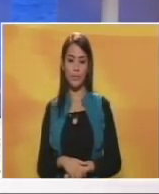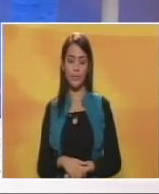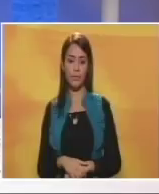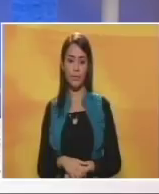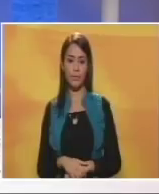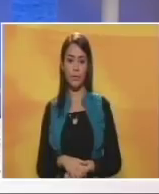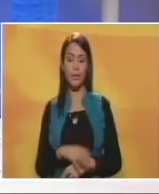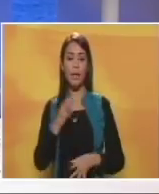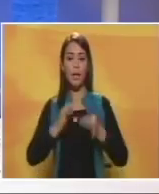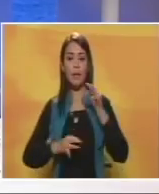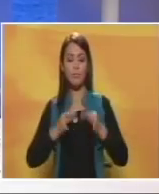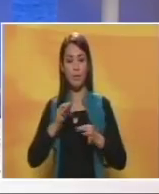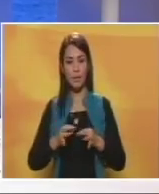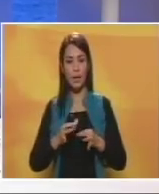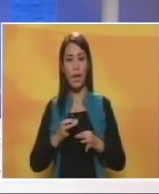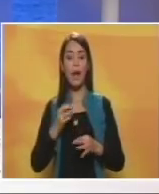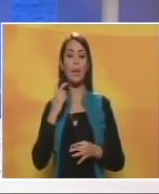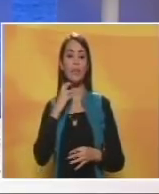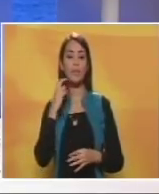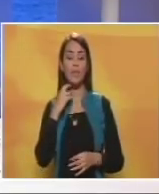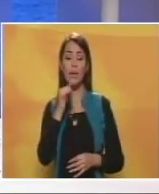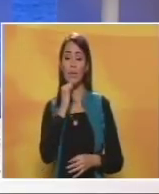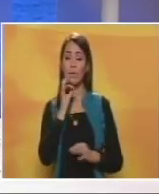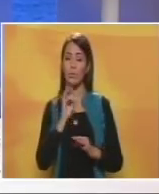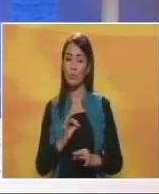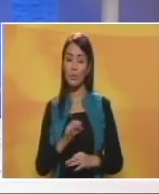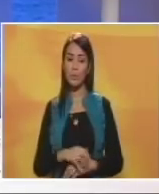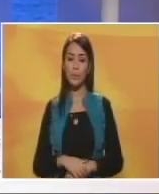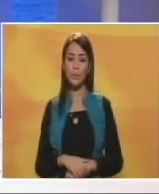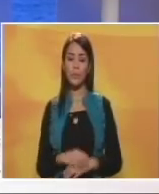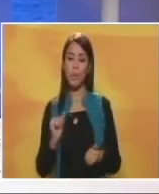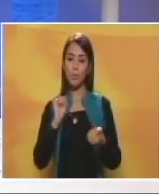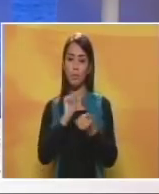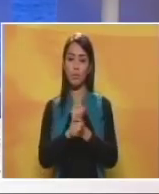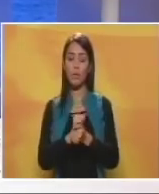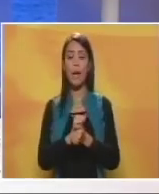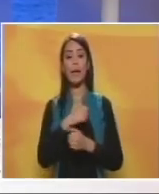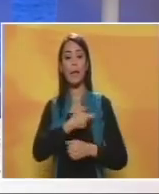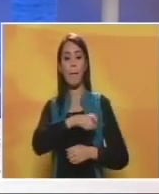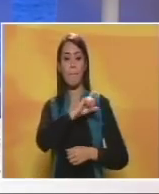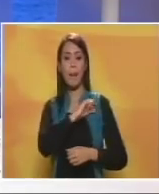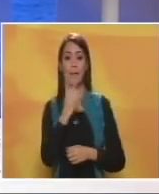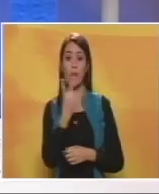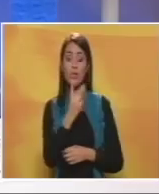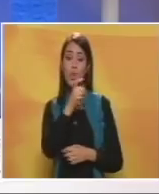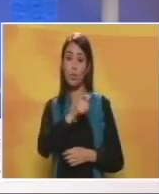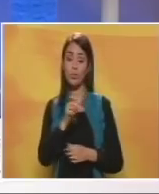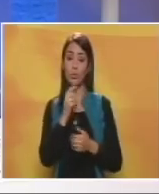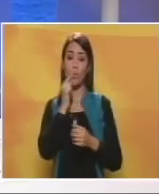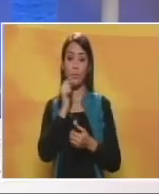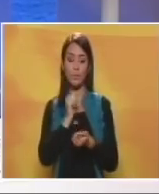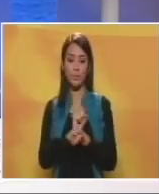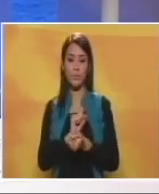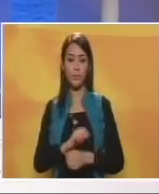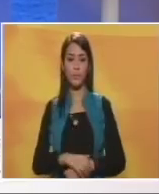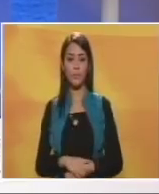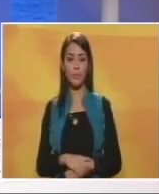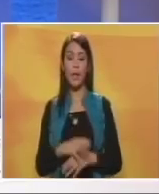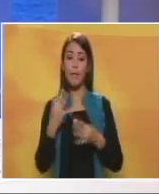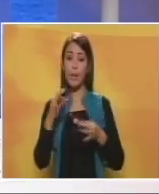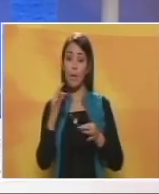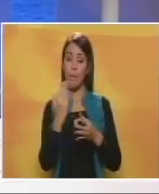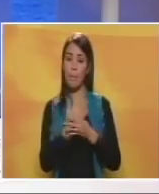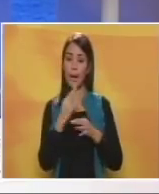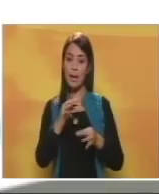El fiscal general de la República, Tarek William Saab, informó que fueron detenidos en España 2 ciudadanos venezolanos vinculados con el caso de los papeles de